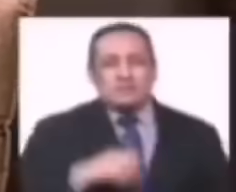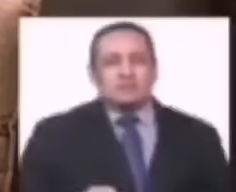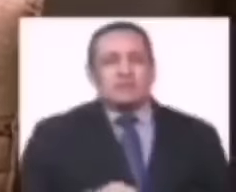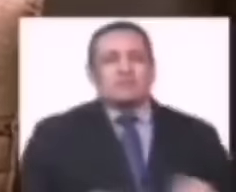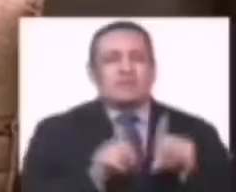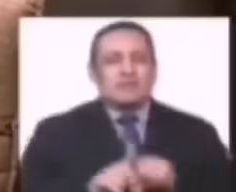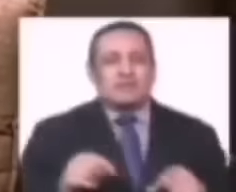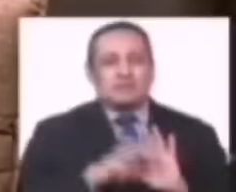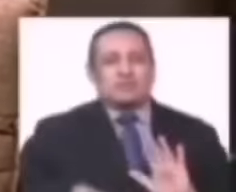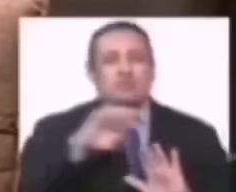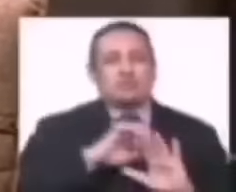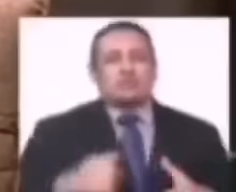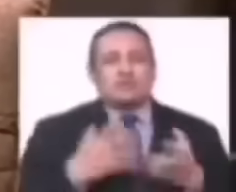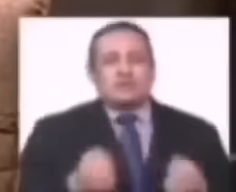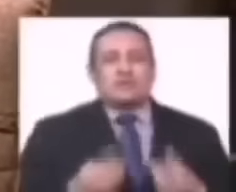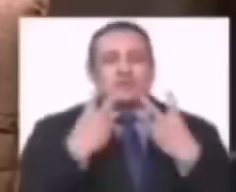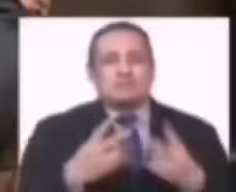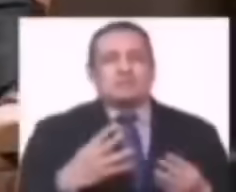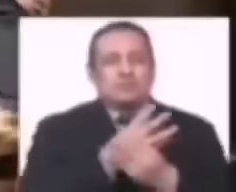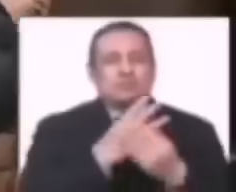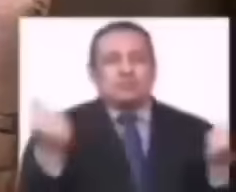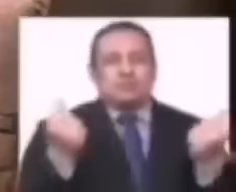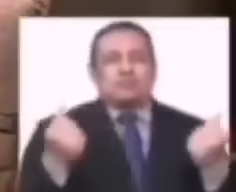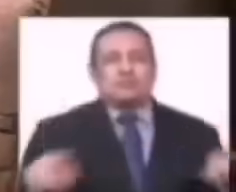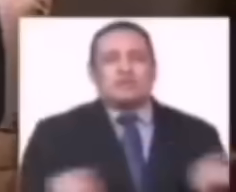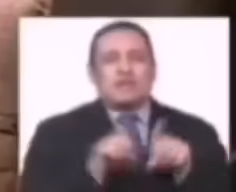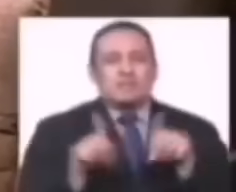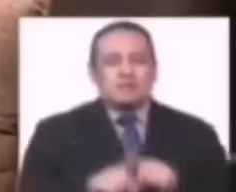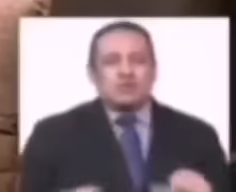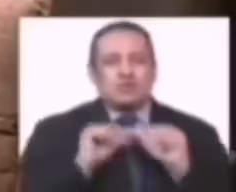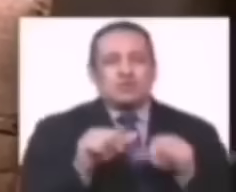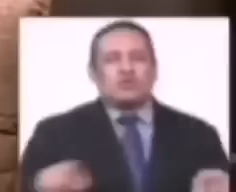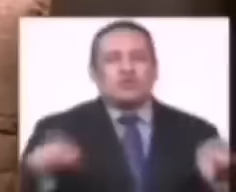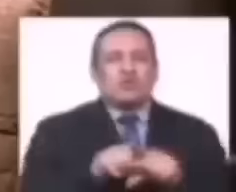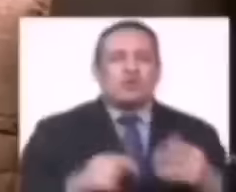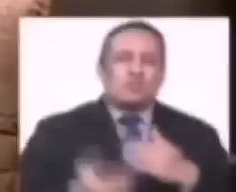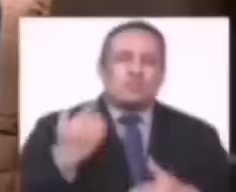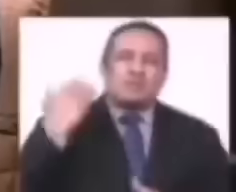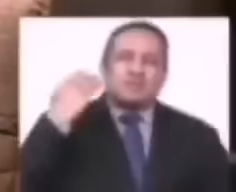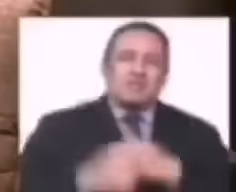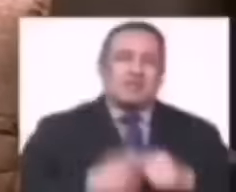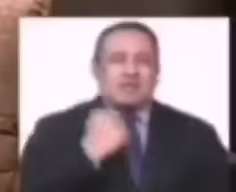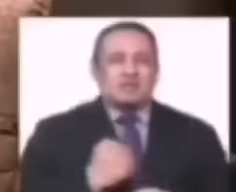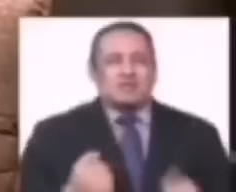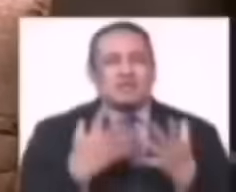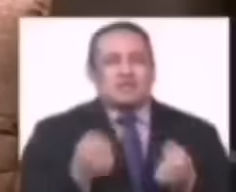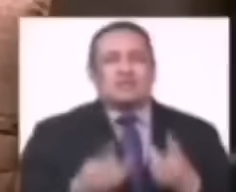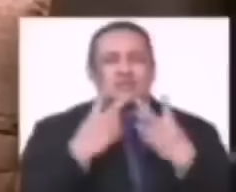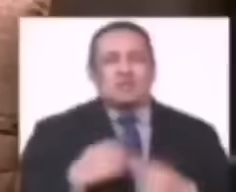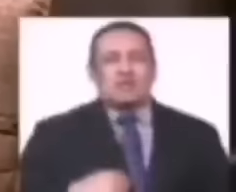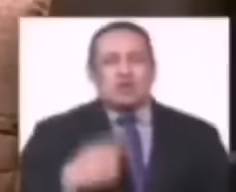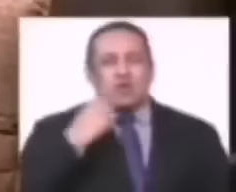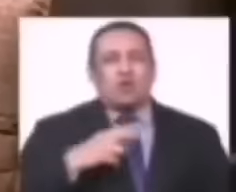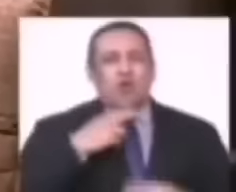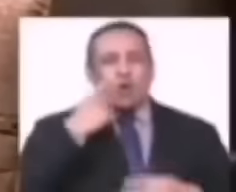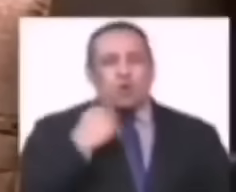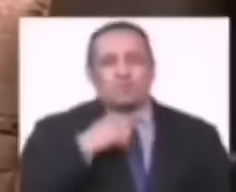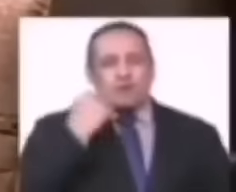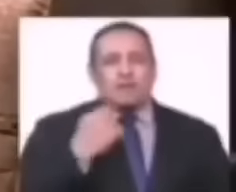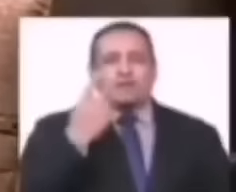este proyecto quiere es invisibilizar y seguir como hace siglos tratando al género humano como el